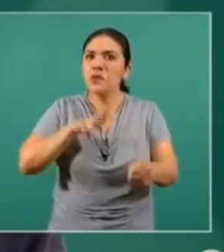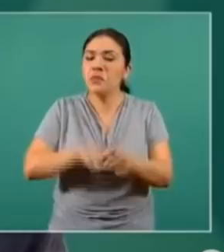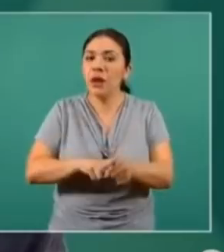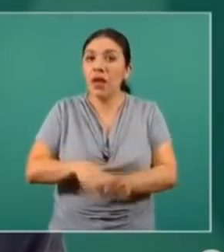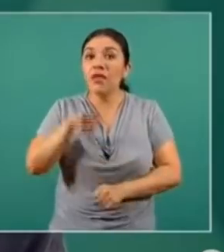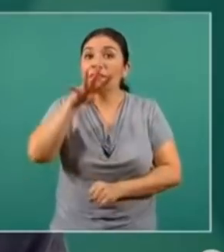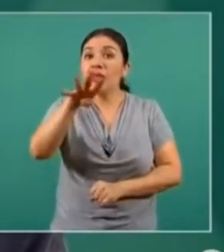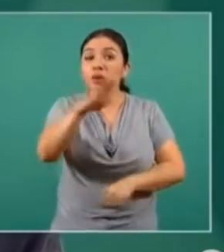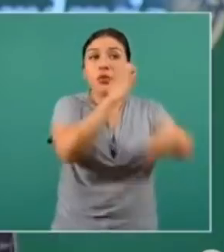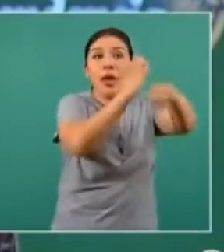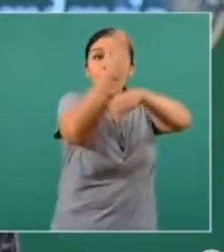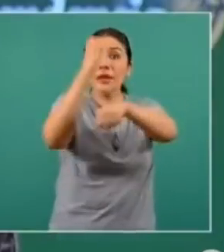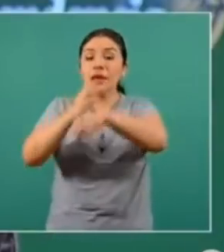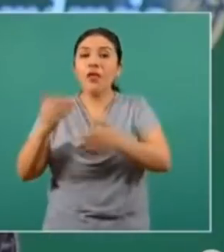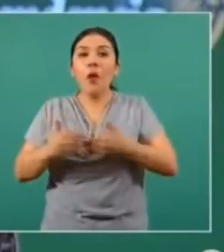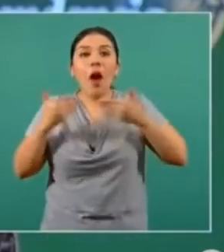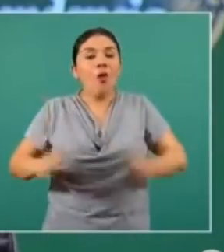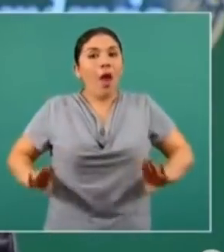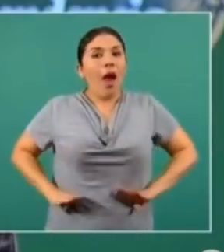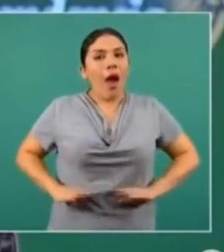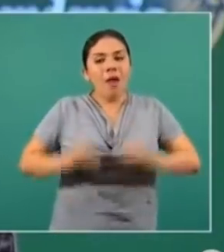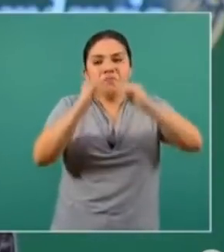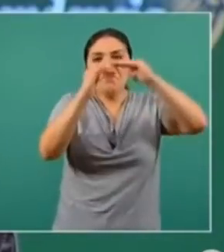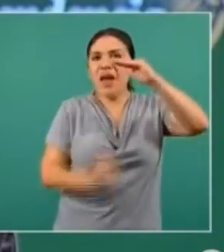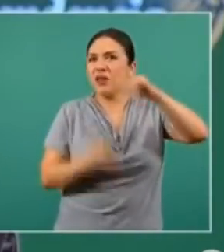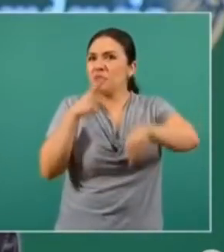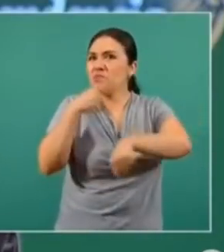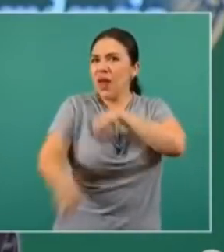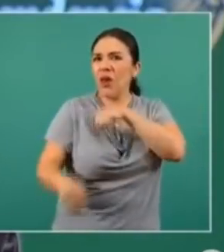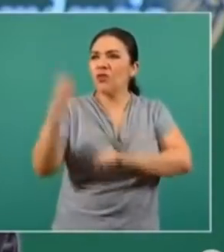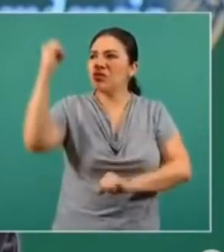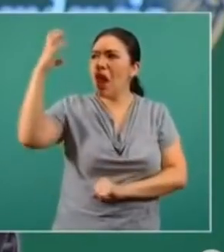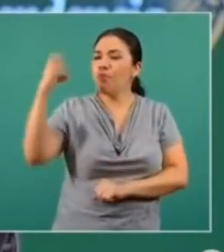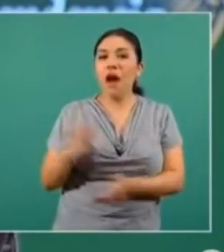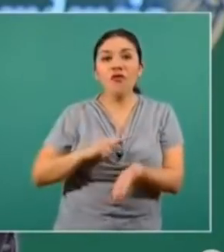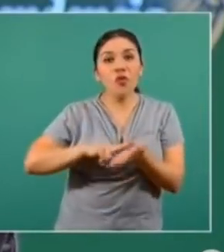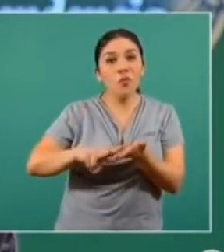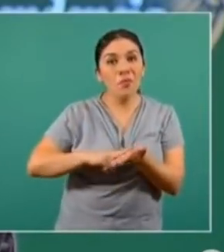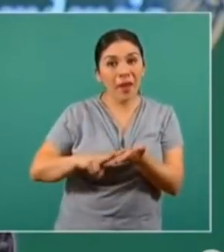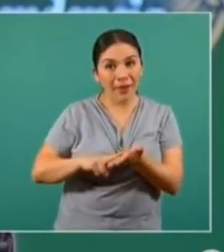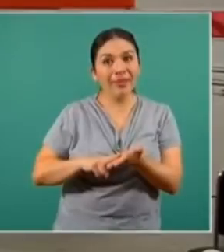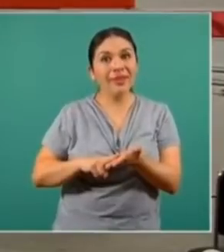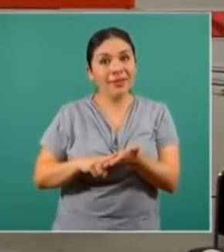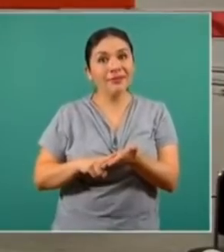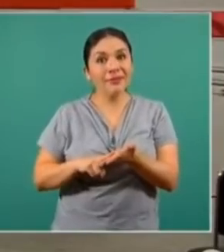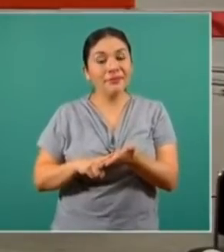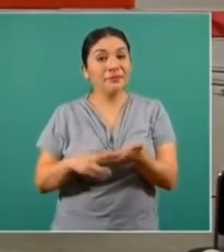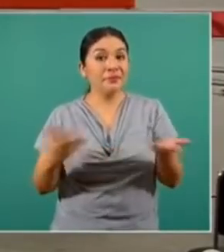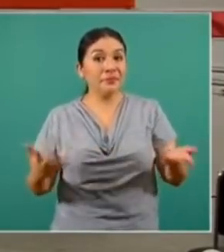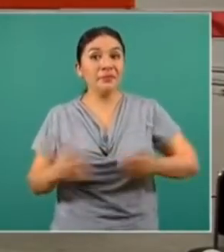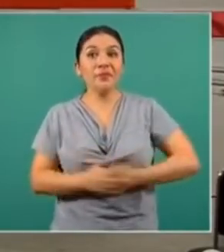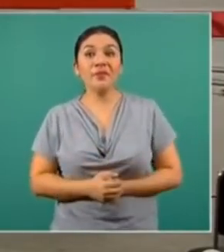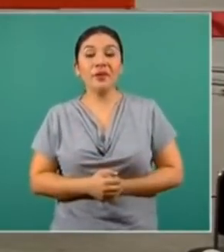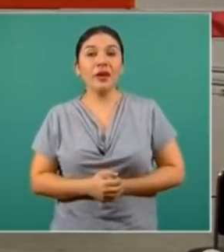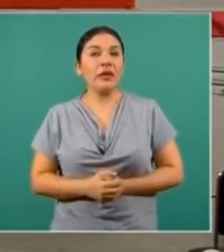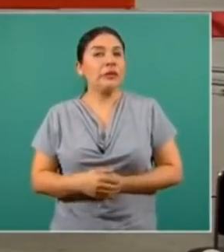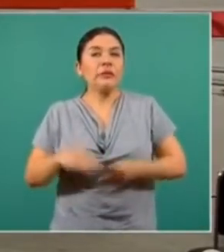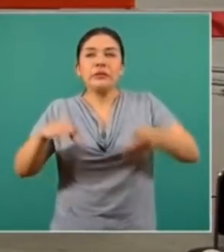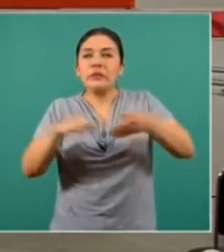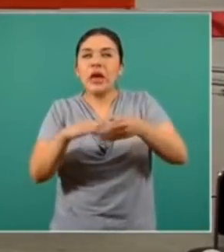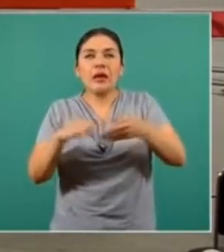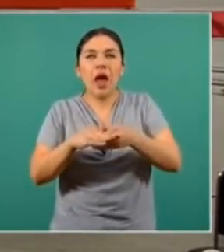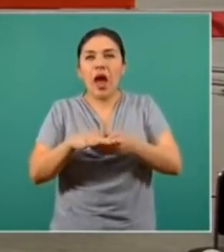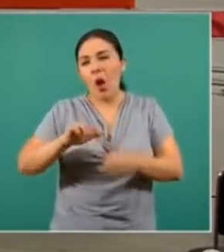19 entidades federativas están en condición de riesgo mínimo con el semáforo verde, casi el